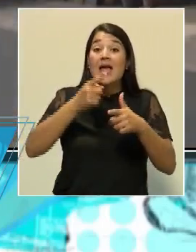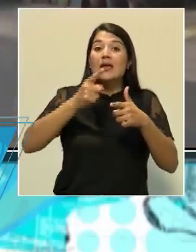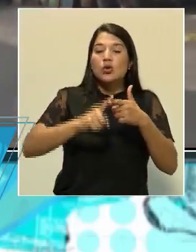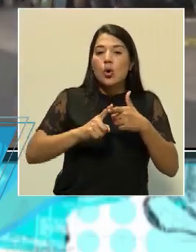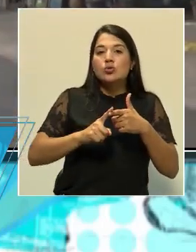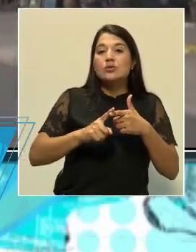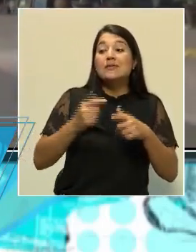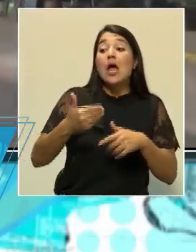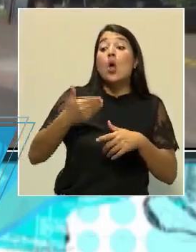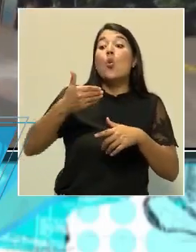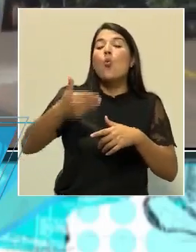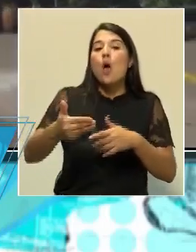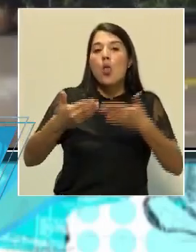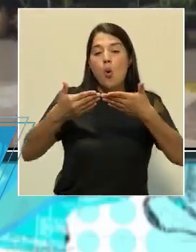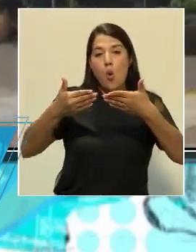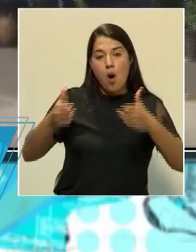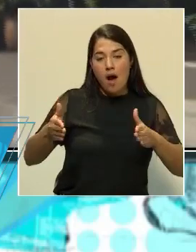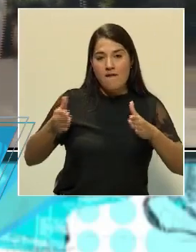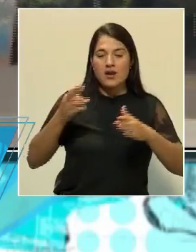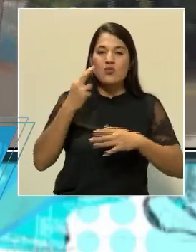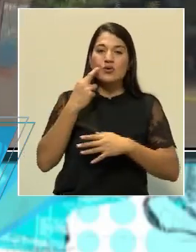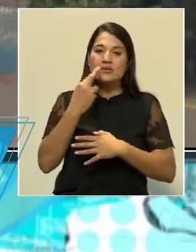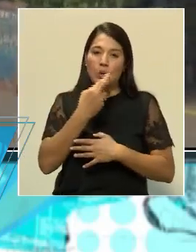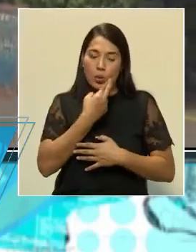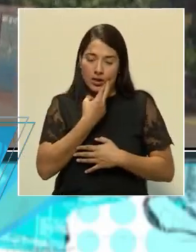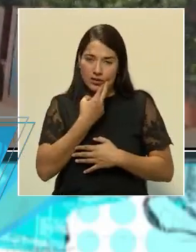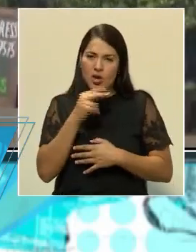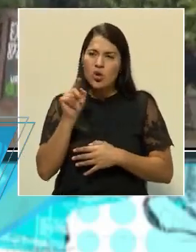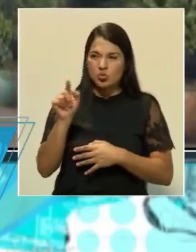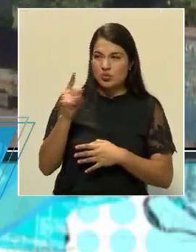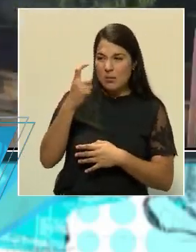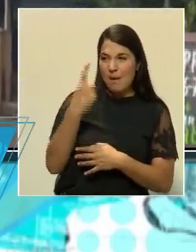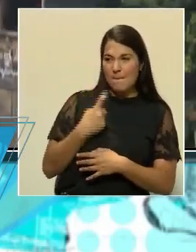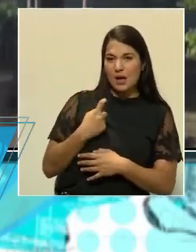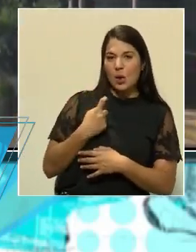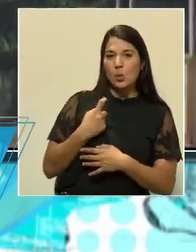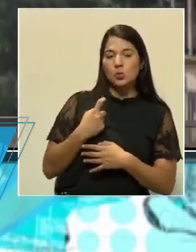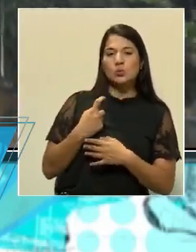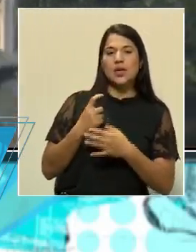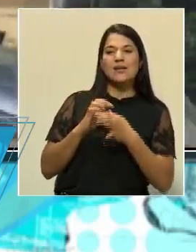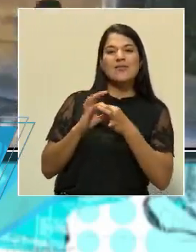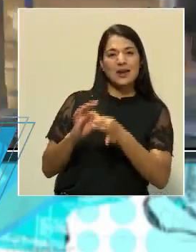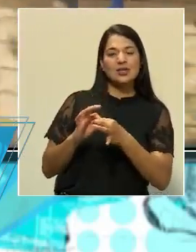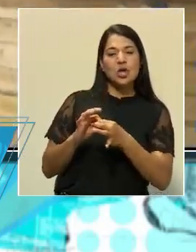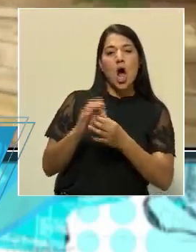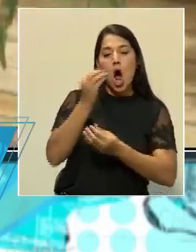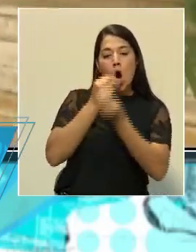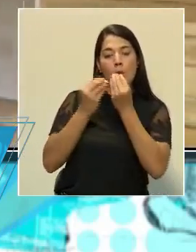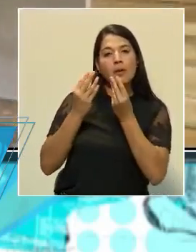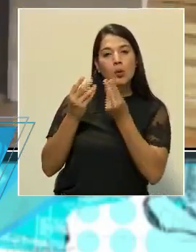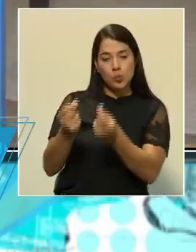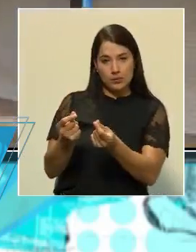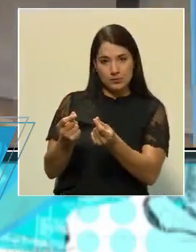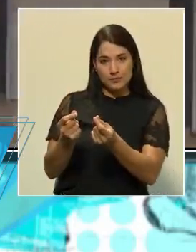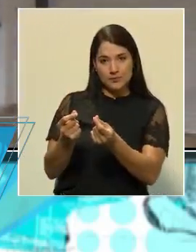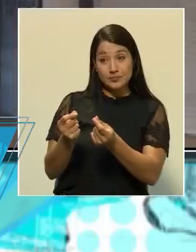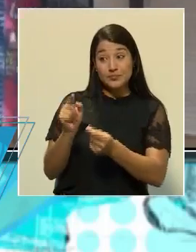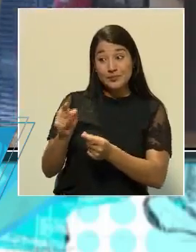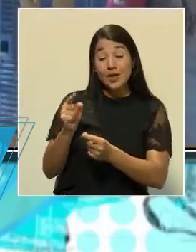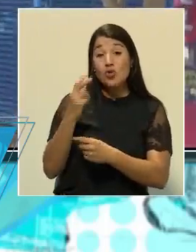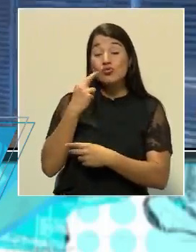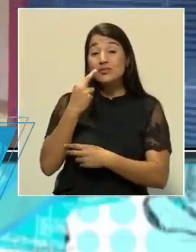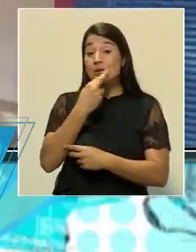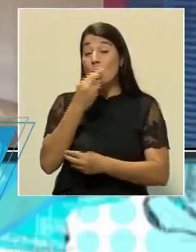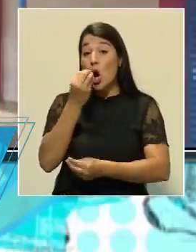se arma un restaurante, digamos en este caso que usted me pregunta de la parte de comidas rápidas, los restaurantes de